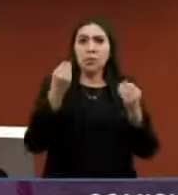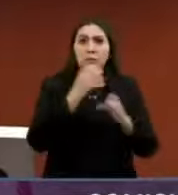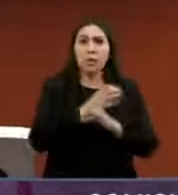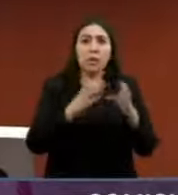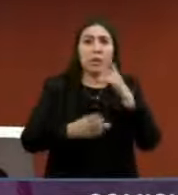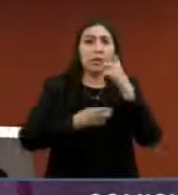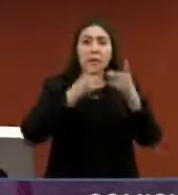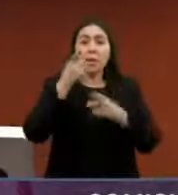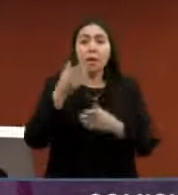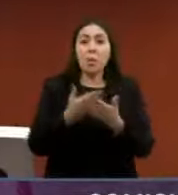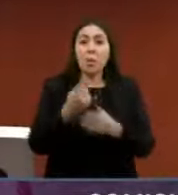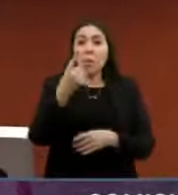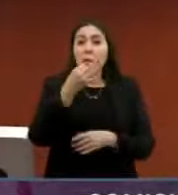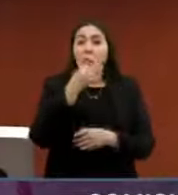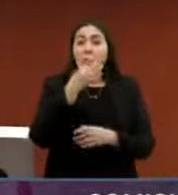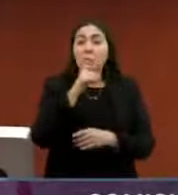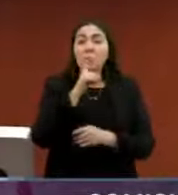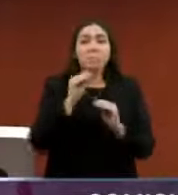minuto,